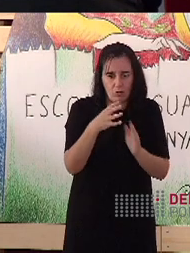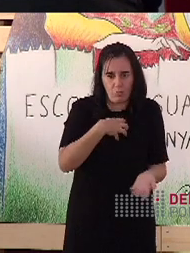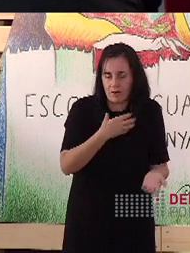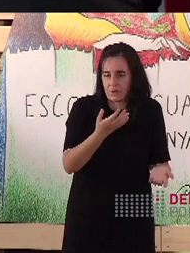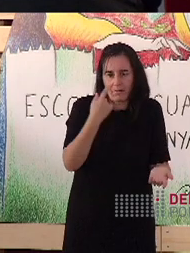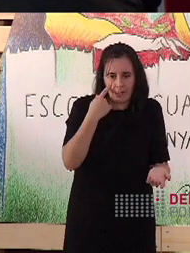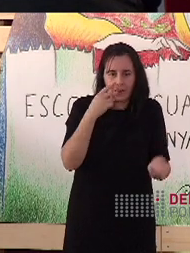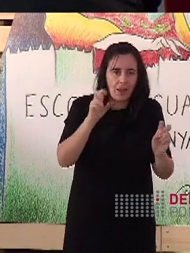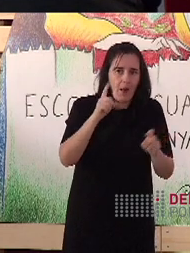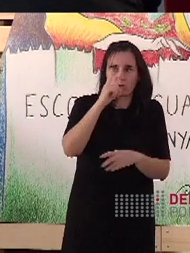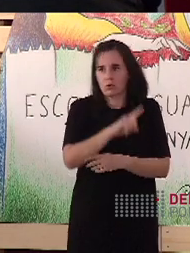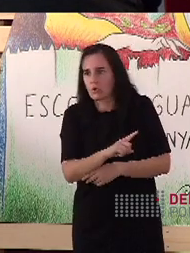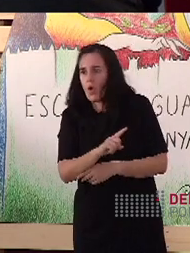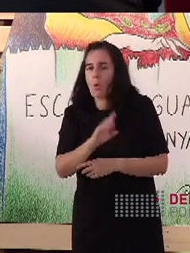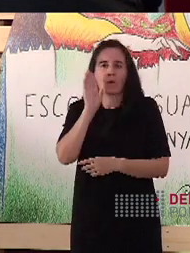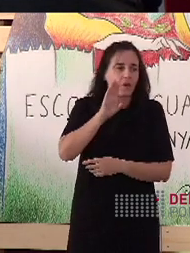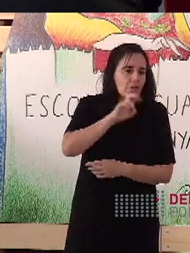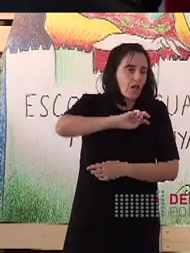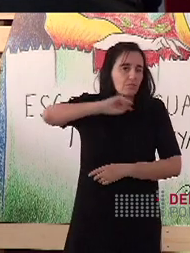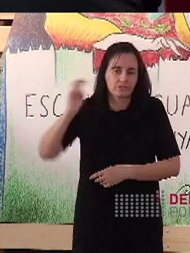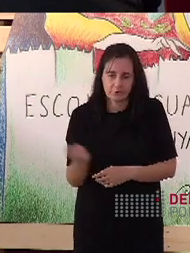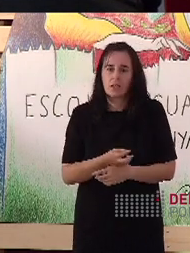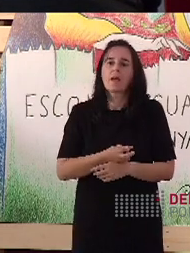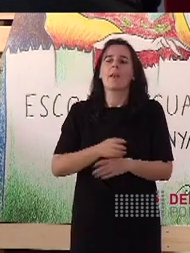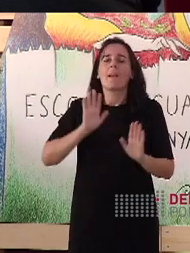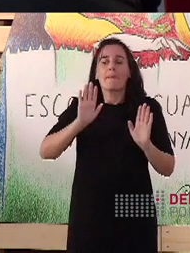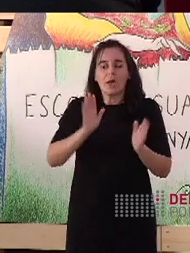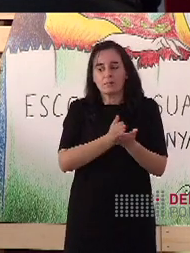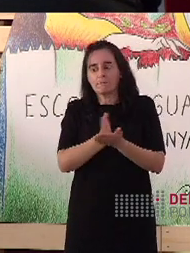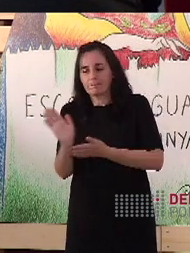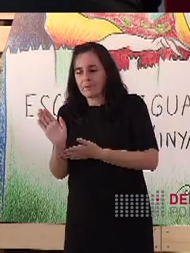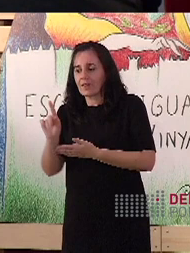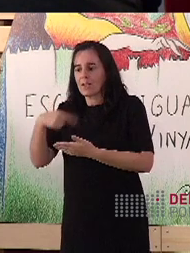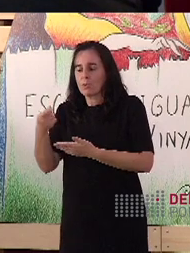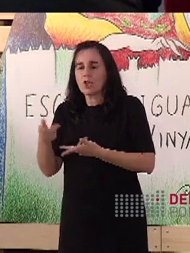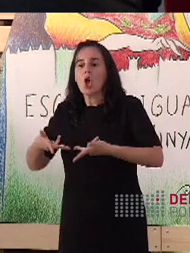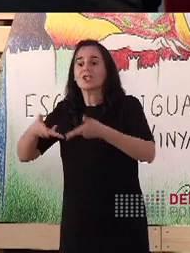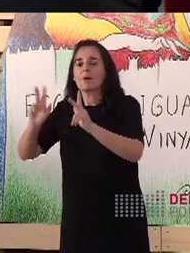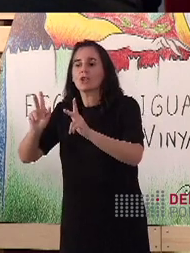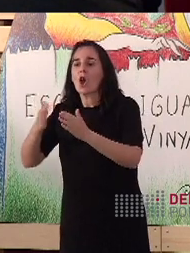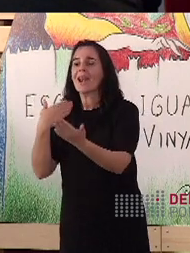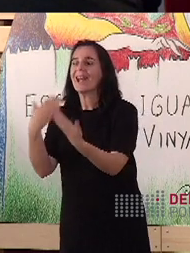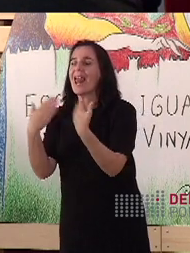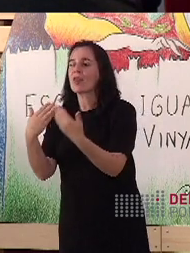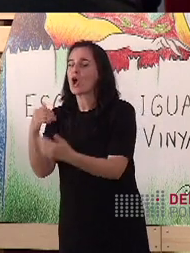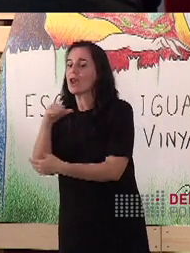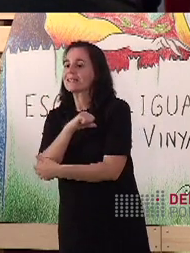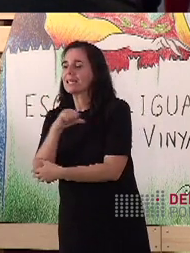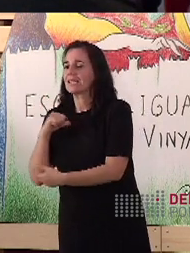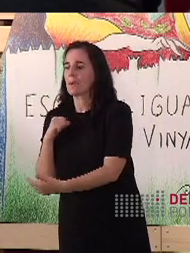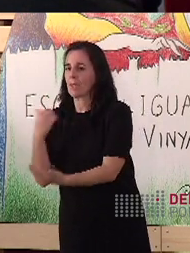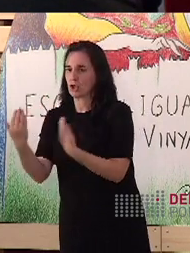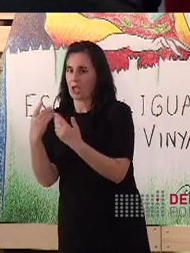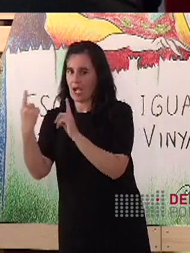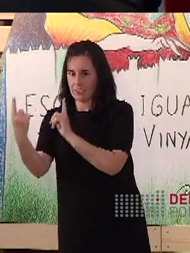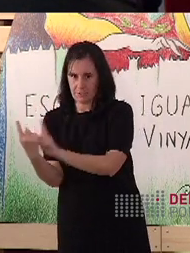etc. Vientres. Sí, todas estas cuestiones. Pero luego está el consentimiento en las relaciones interpersonales. Eso sí, por supuesto. Interpersonales. Eso por supuesto. Y